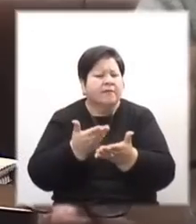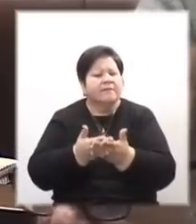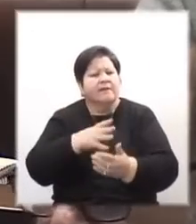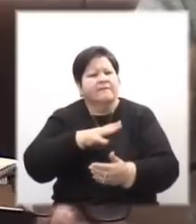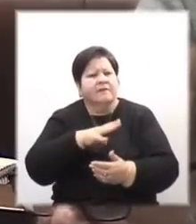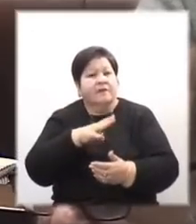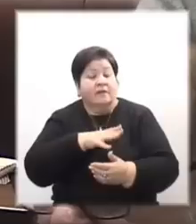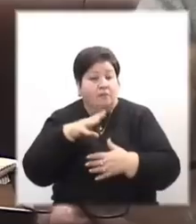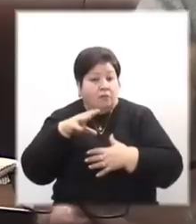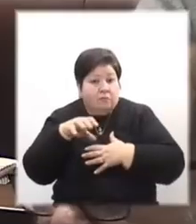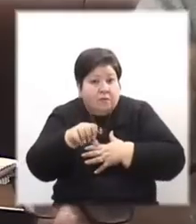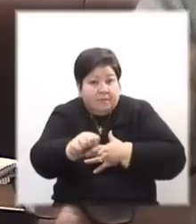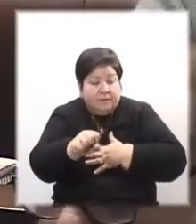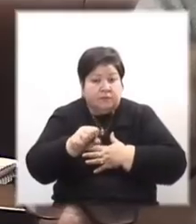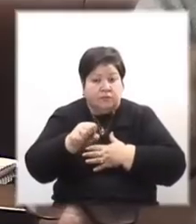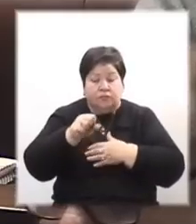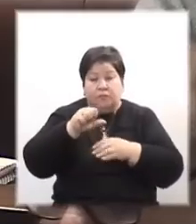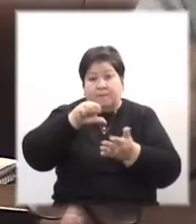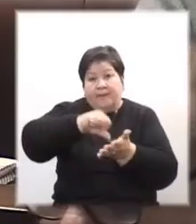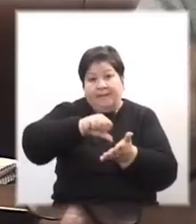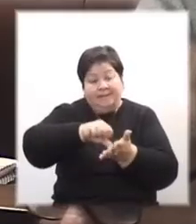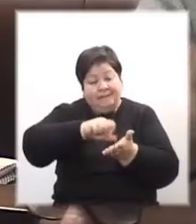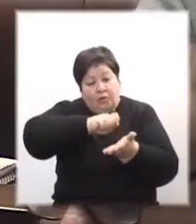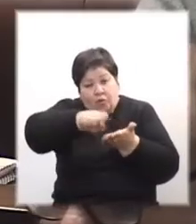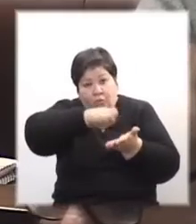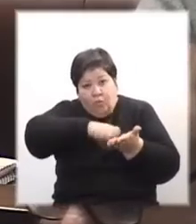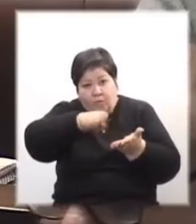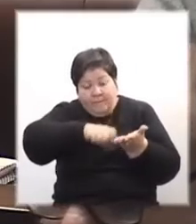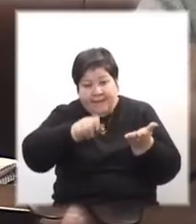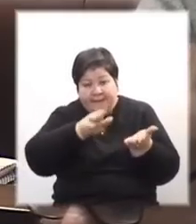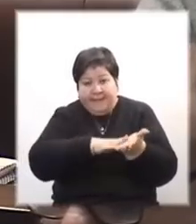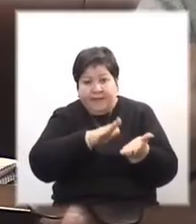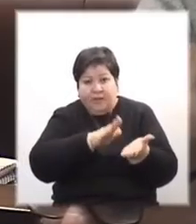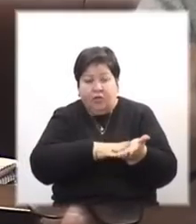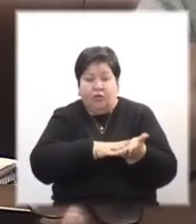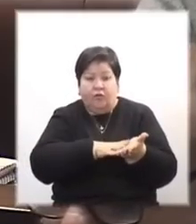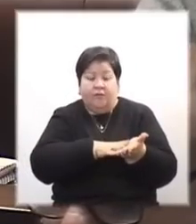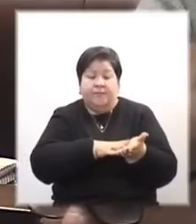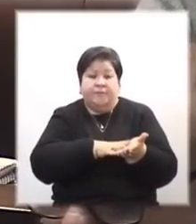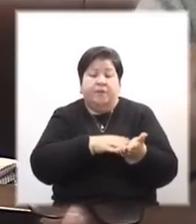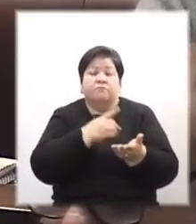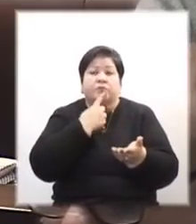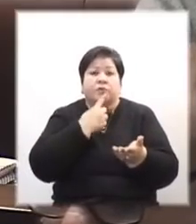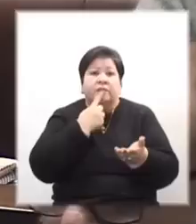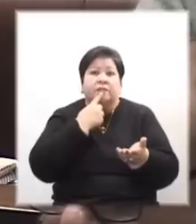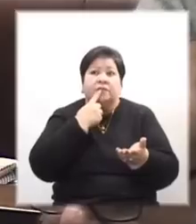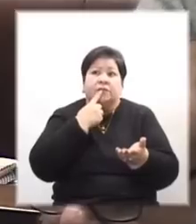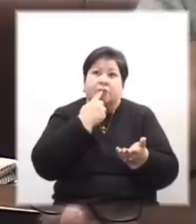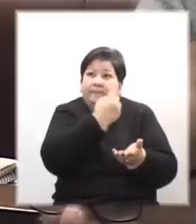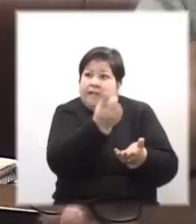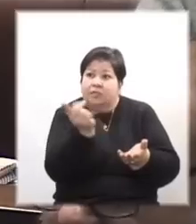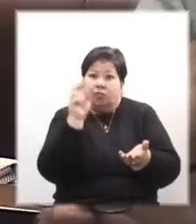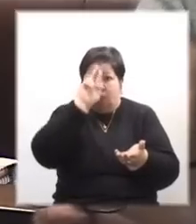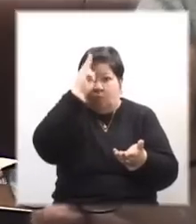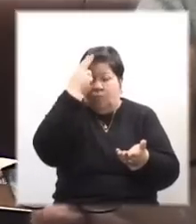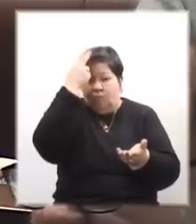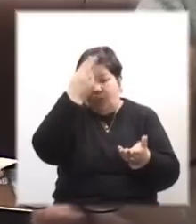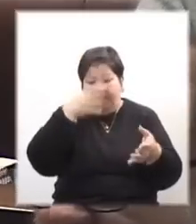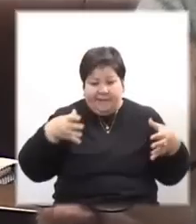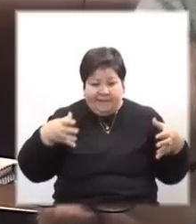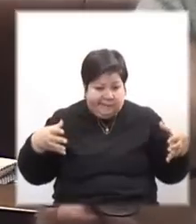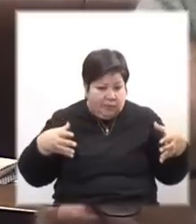propio Compromiso por el País, es decir, el documento político que nuclea y que articuló a los diferentes partidos que integran la coalición de